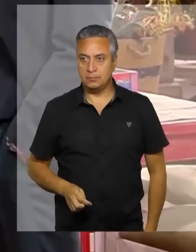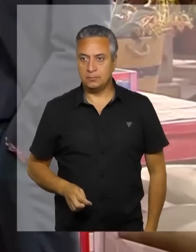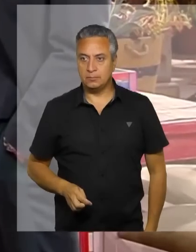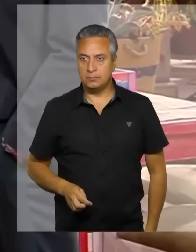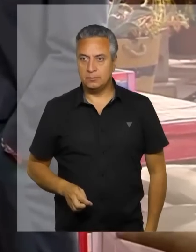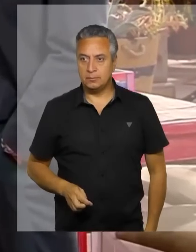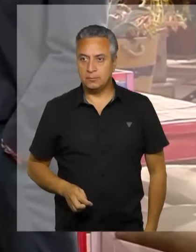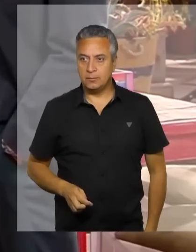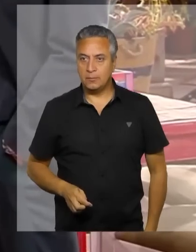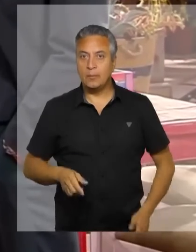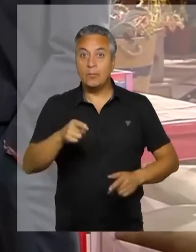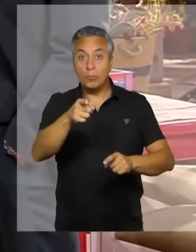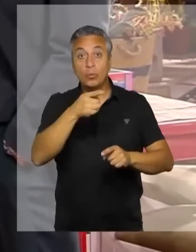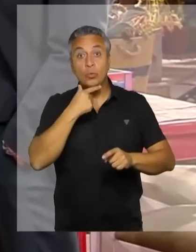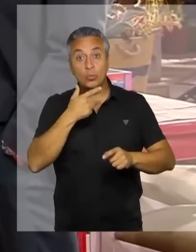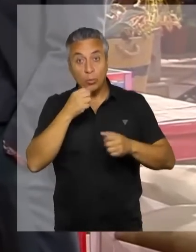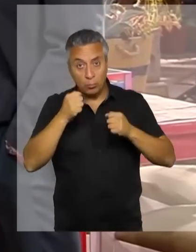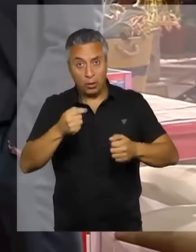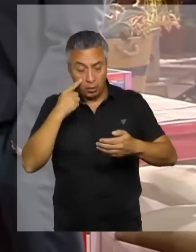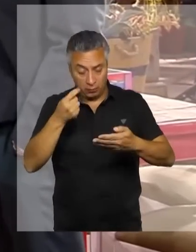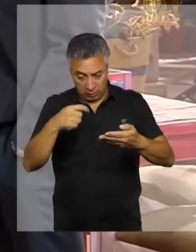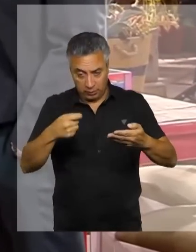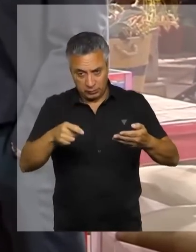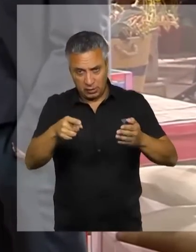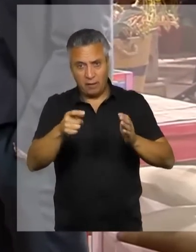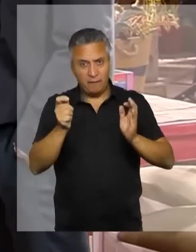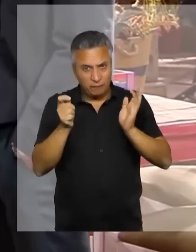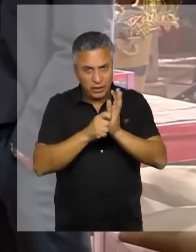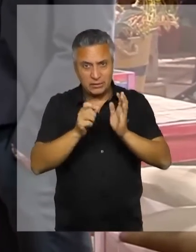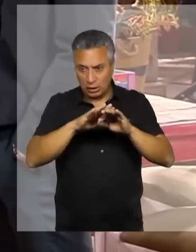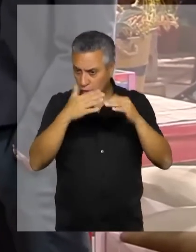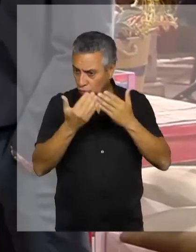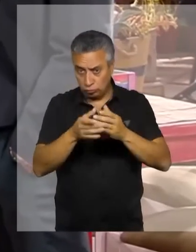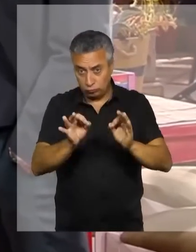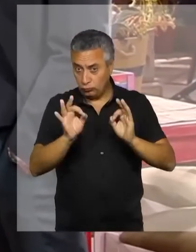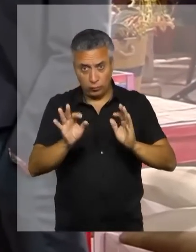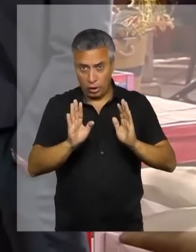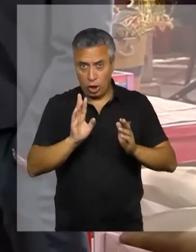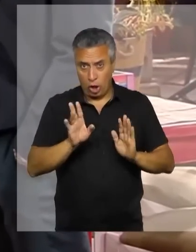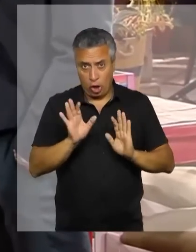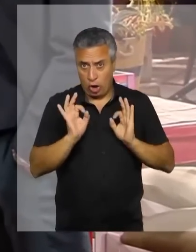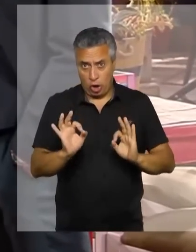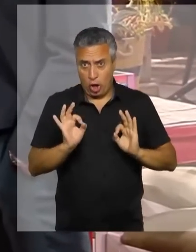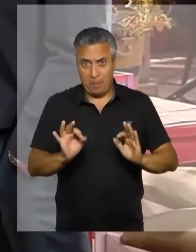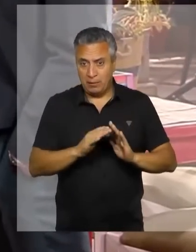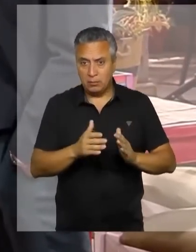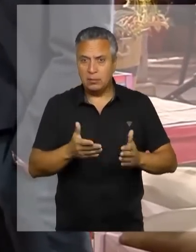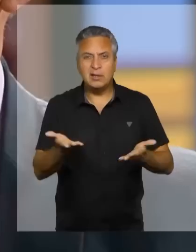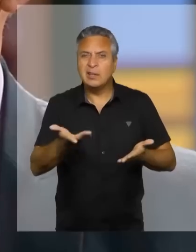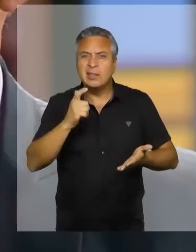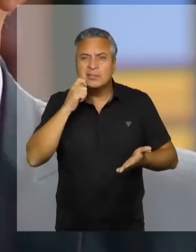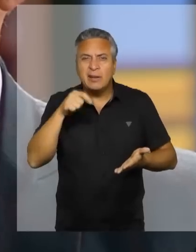Si gusto lo pueden revisar. La cifra, la fecha, si está todo en regla. ¿Pero qué significa esto?